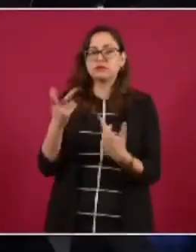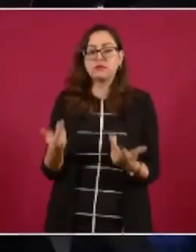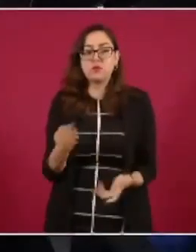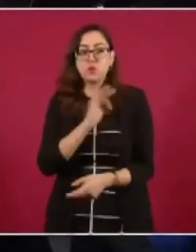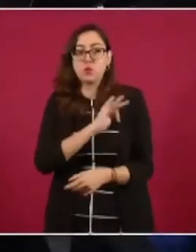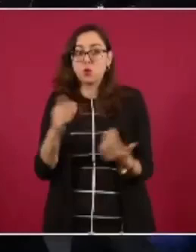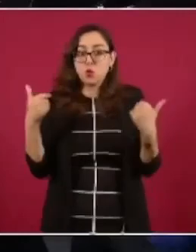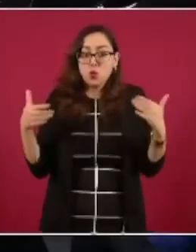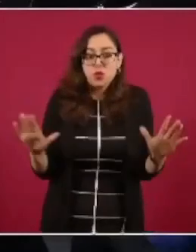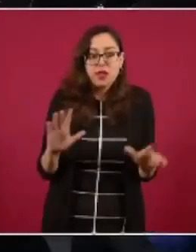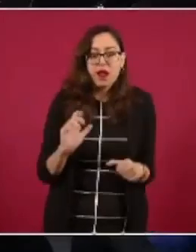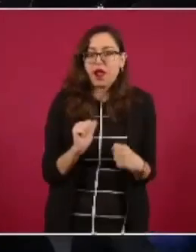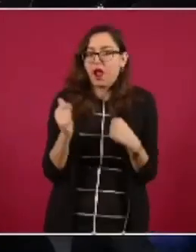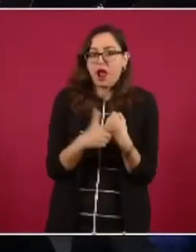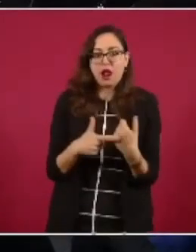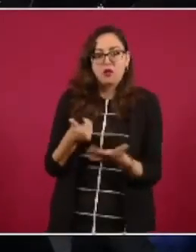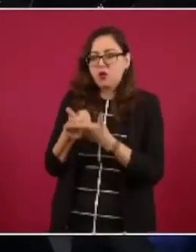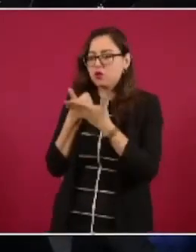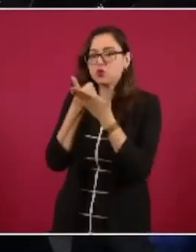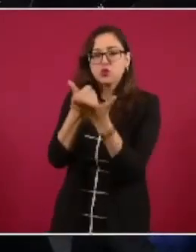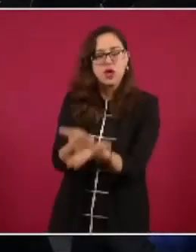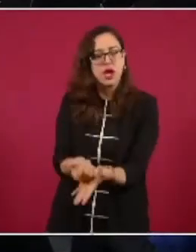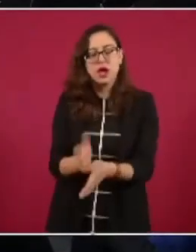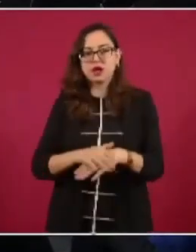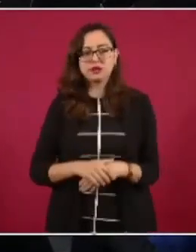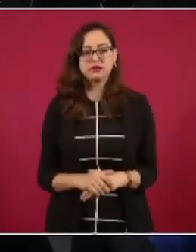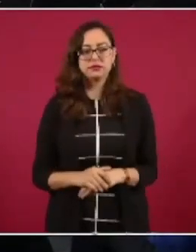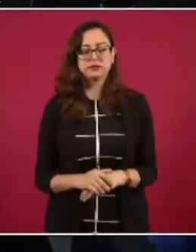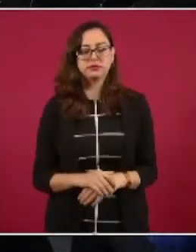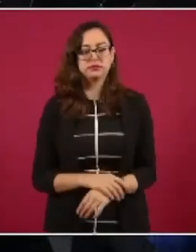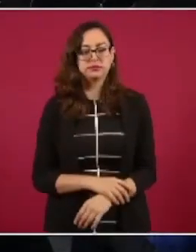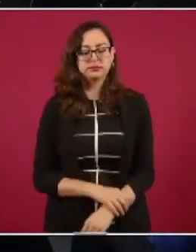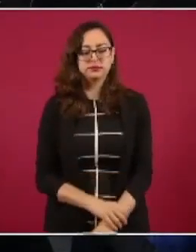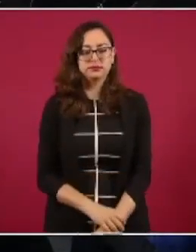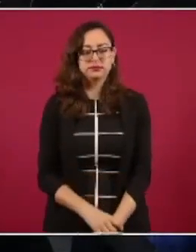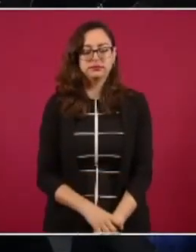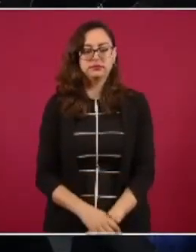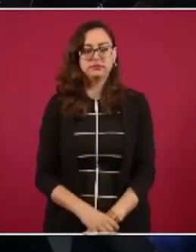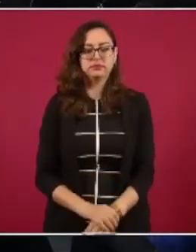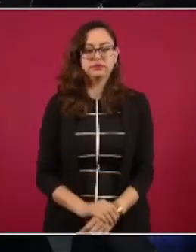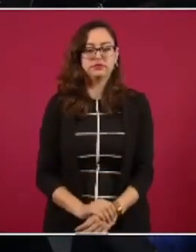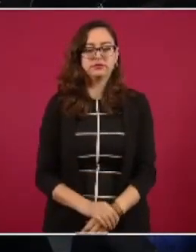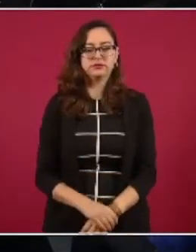pues. Bueno, ya